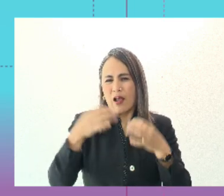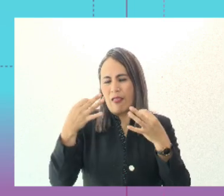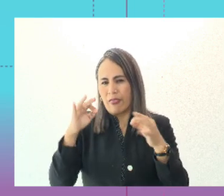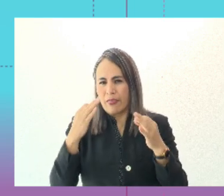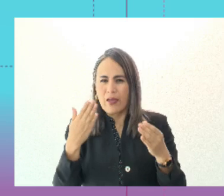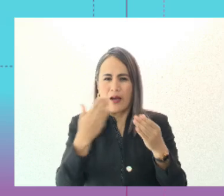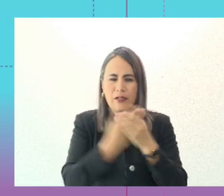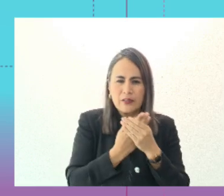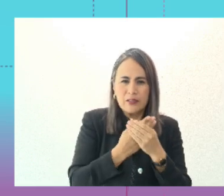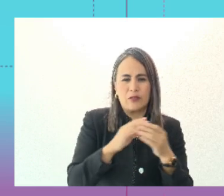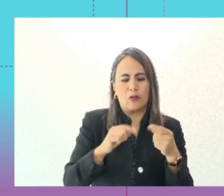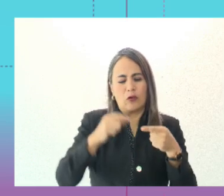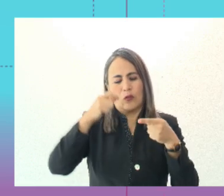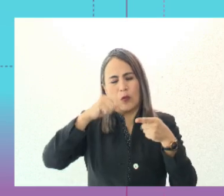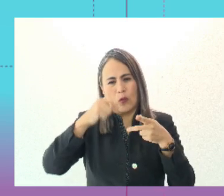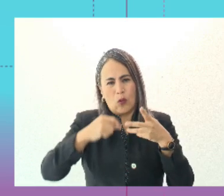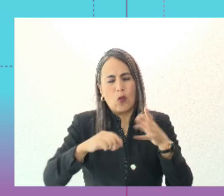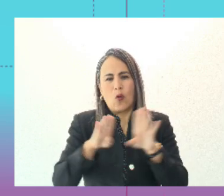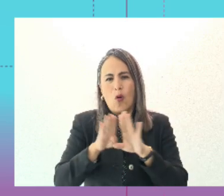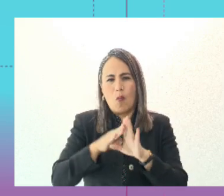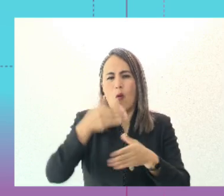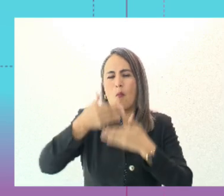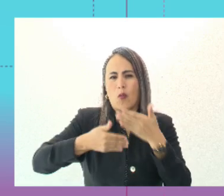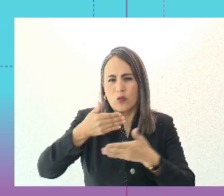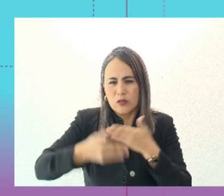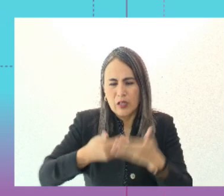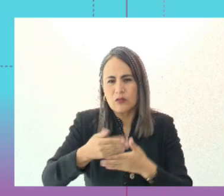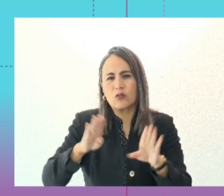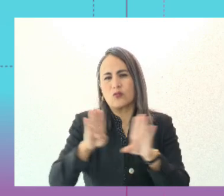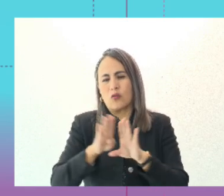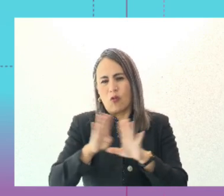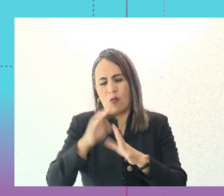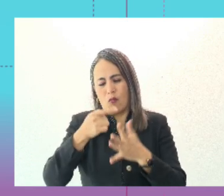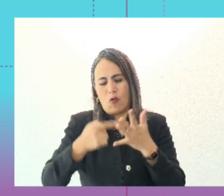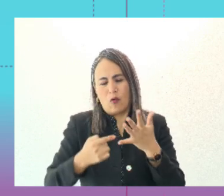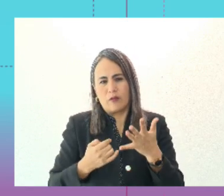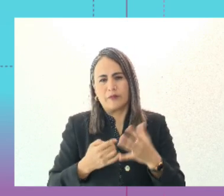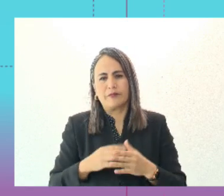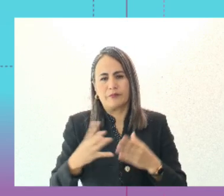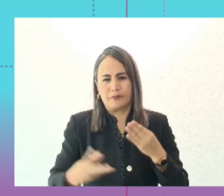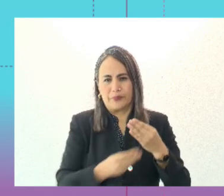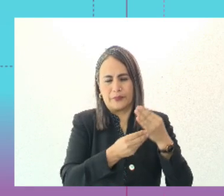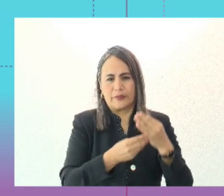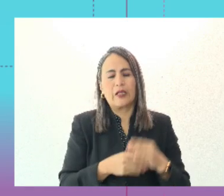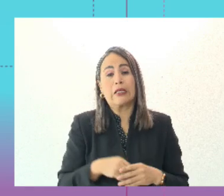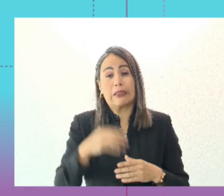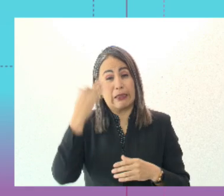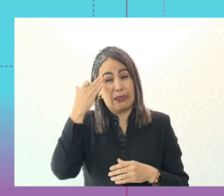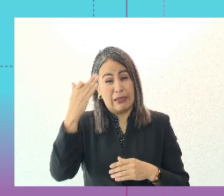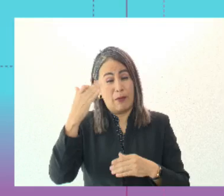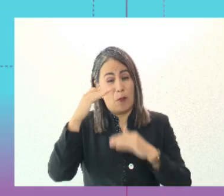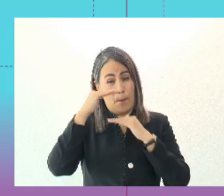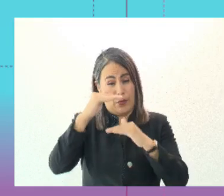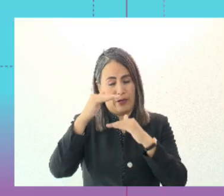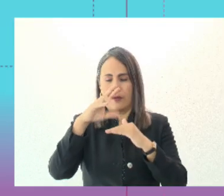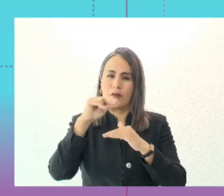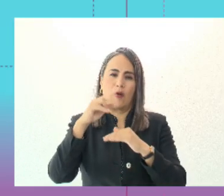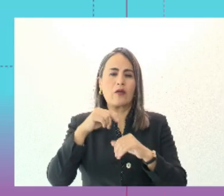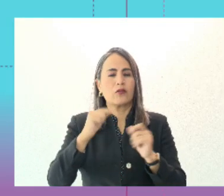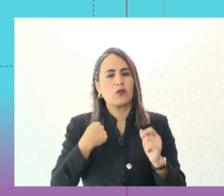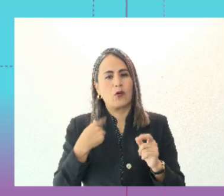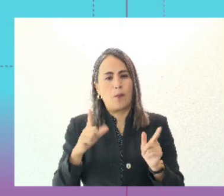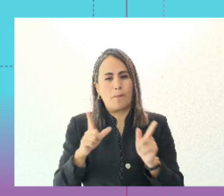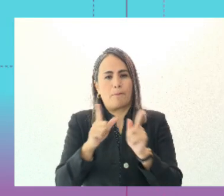las herramientas, los procesos y los indicadores de gestión. Para no exceder el tiempo, concluyo aquí